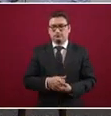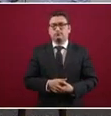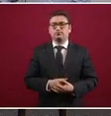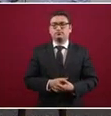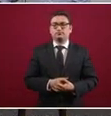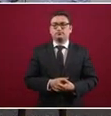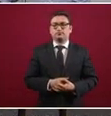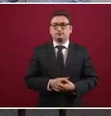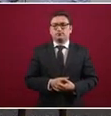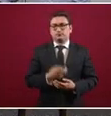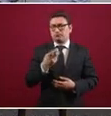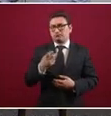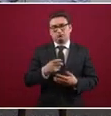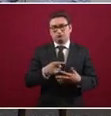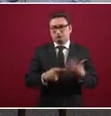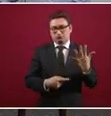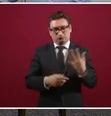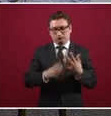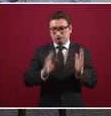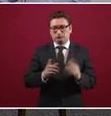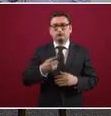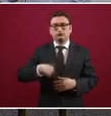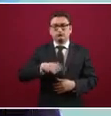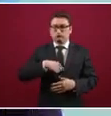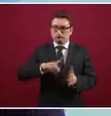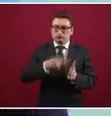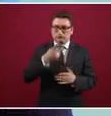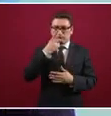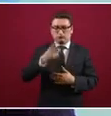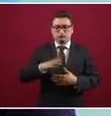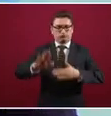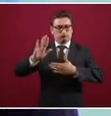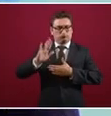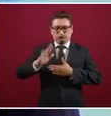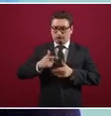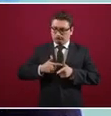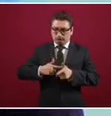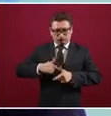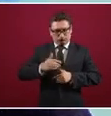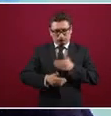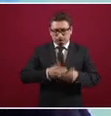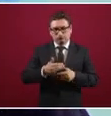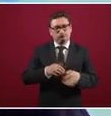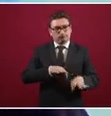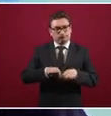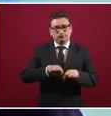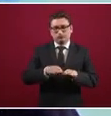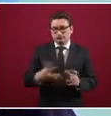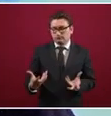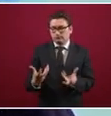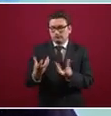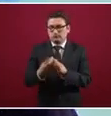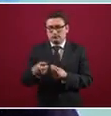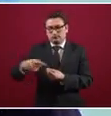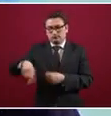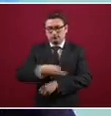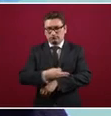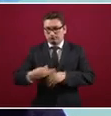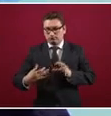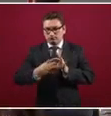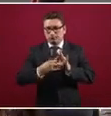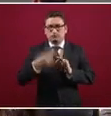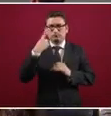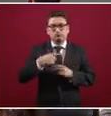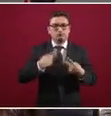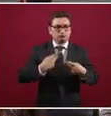eso sería cuánto reiterando nuestro compromiso de seguir trabajando junto con las familias en la búsqueda de las personas desaparecidas